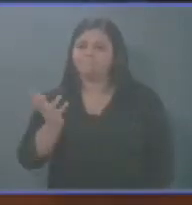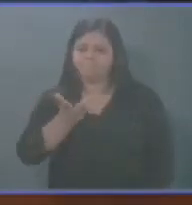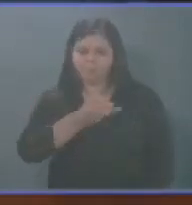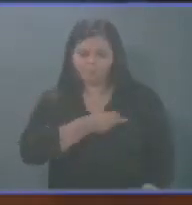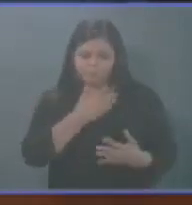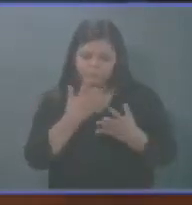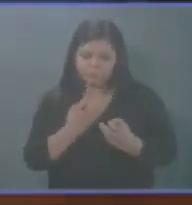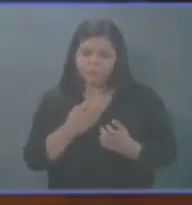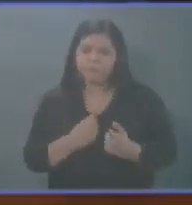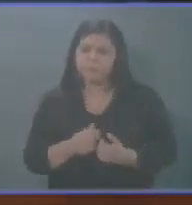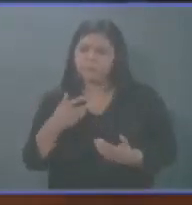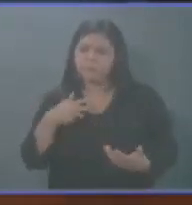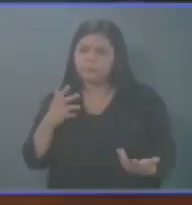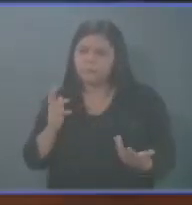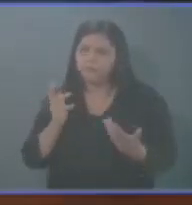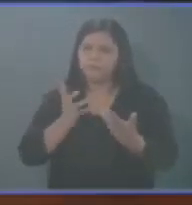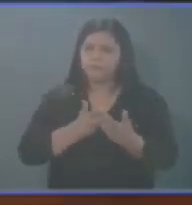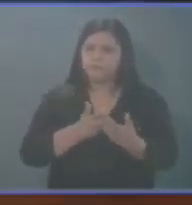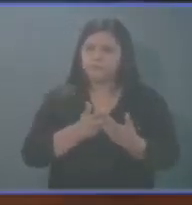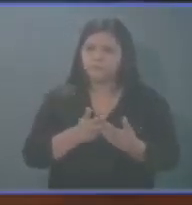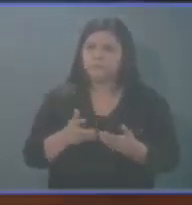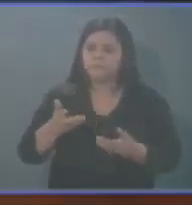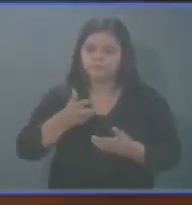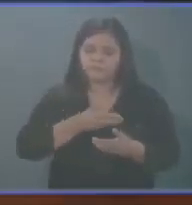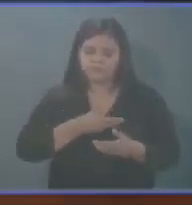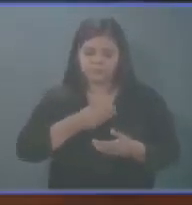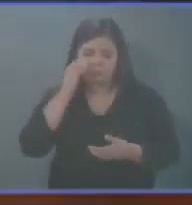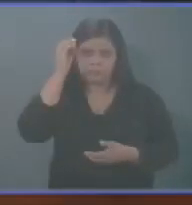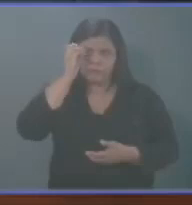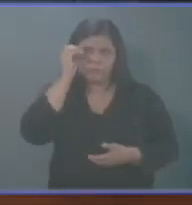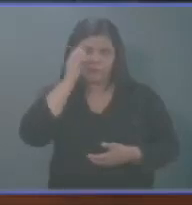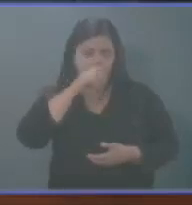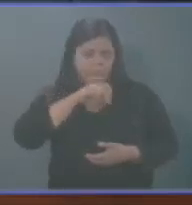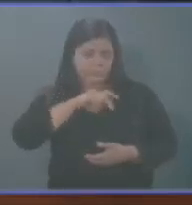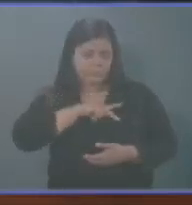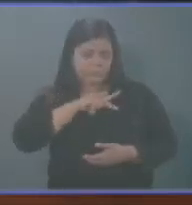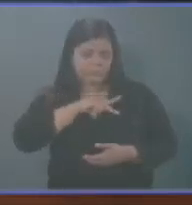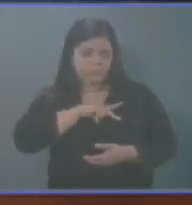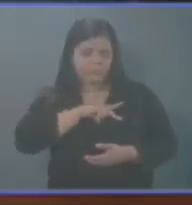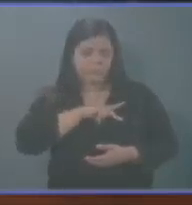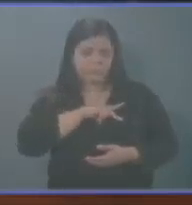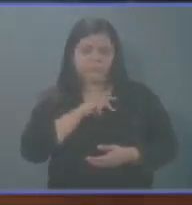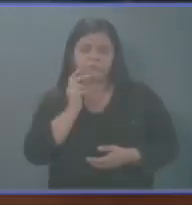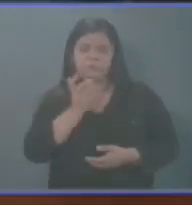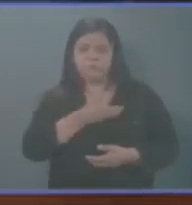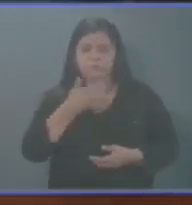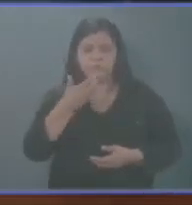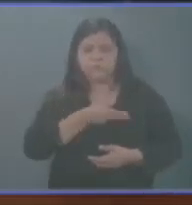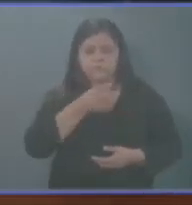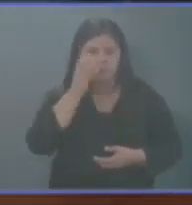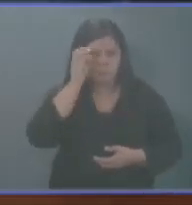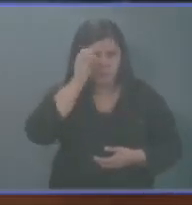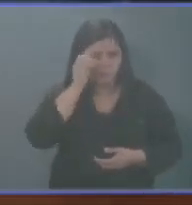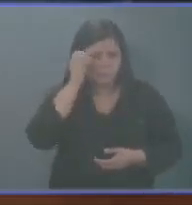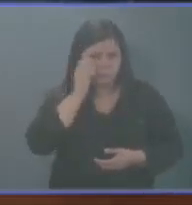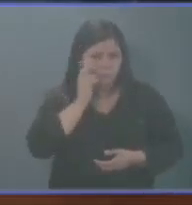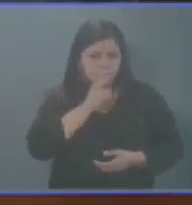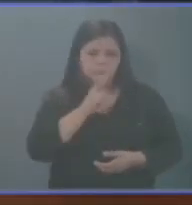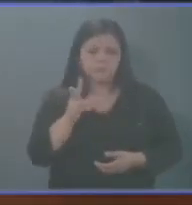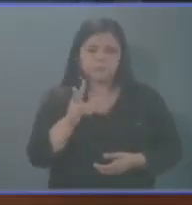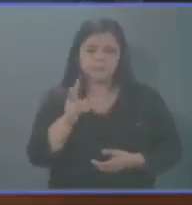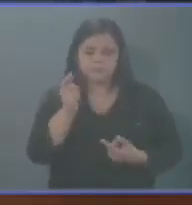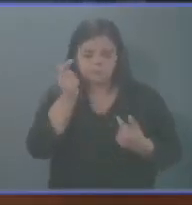estamos llamados a pegarnos a lo que dicta nuestro sano juicio y nuestra observación